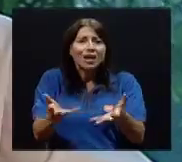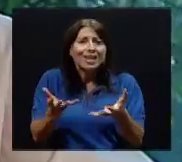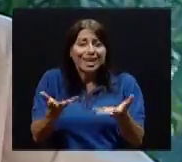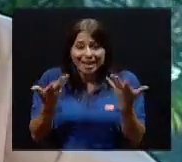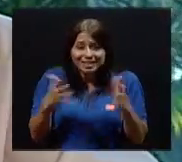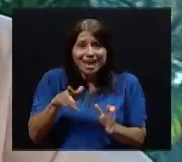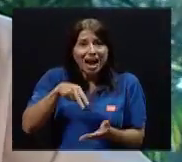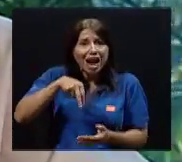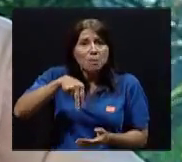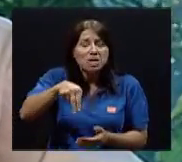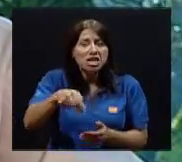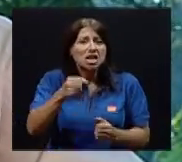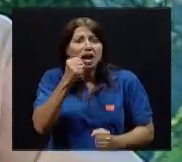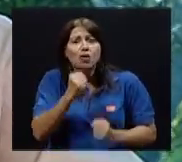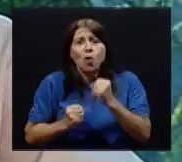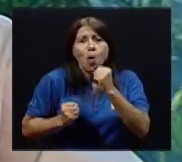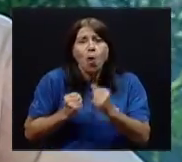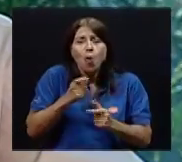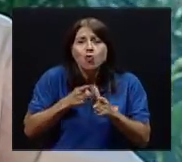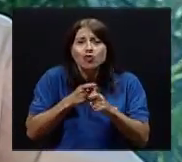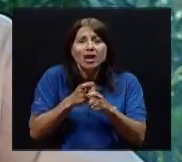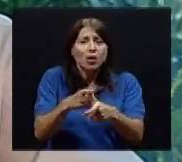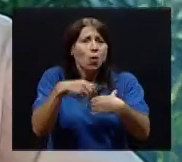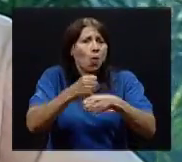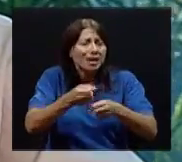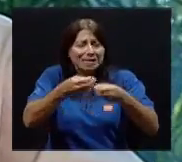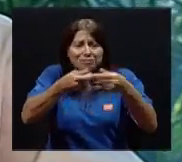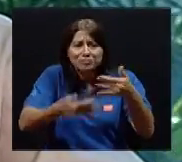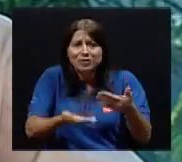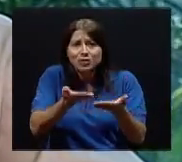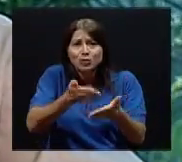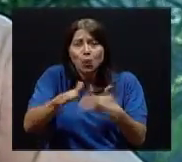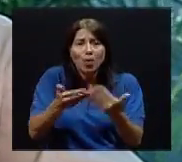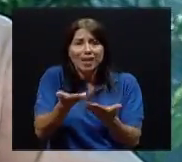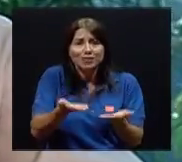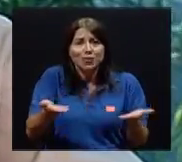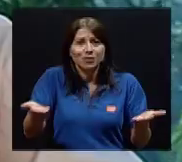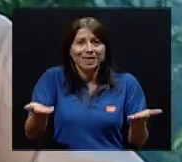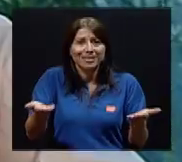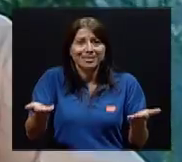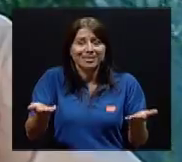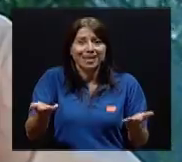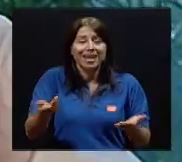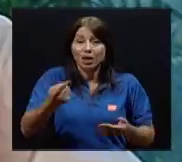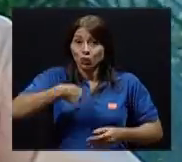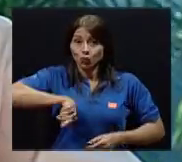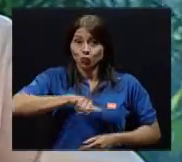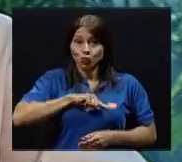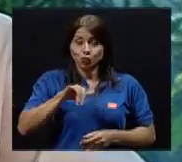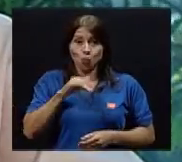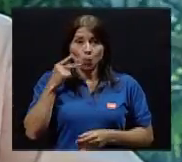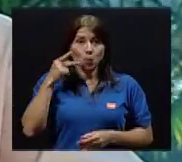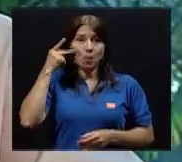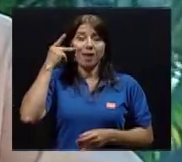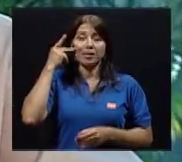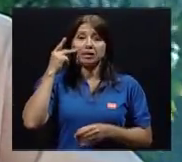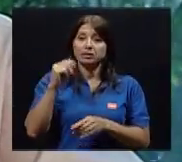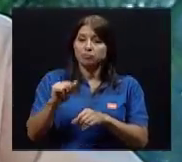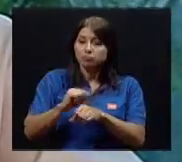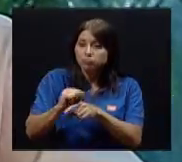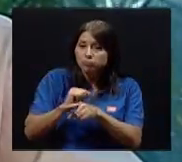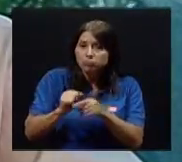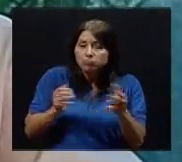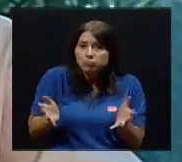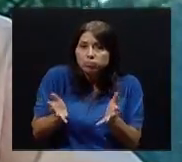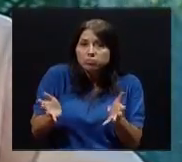corren, hacen todas las cosas. El entrenamiento que nosotros, nosotros padres, hacemos a nuestros niños es un